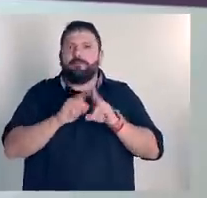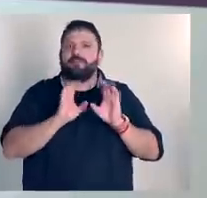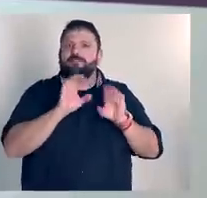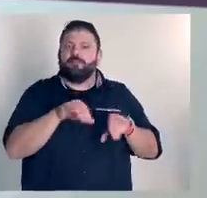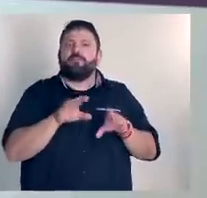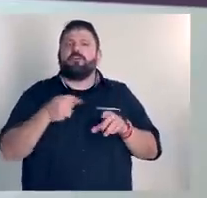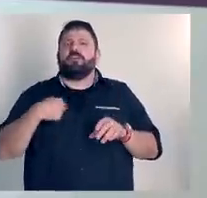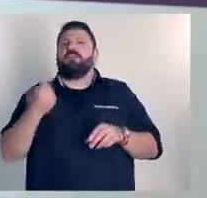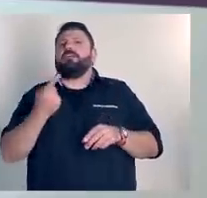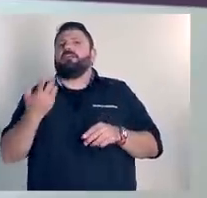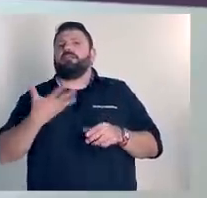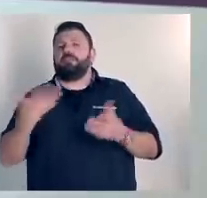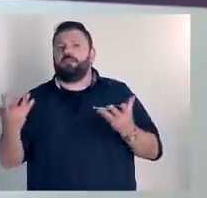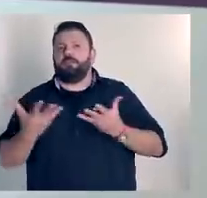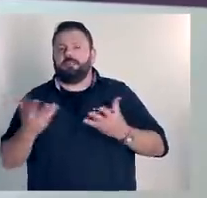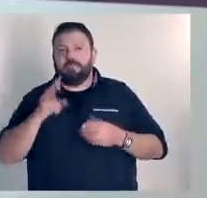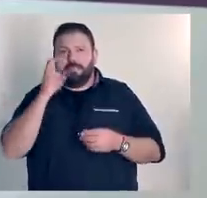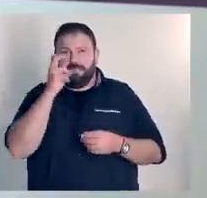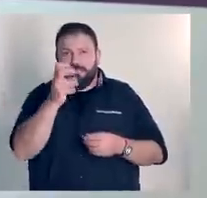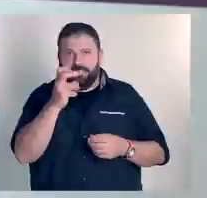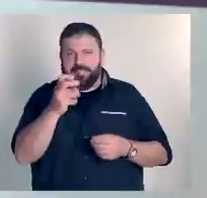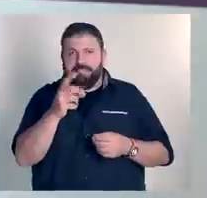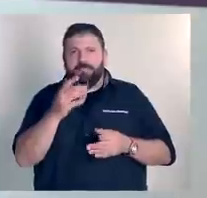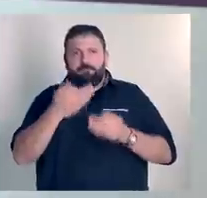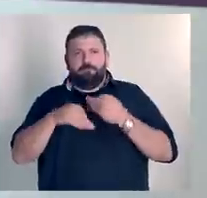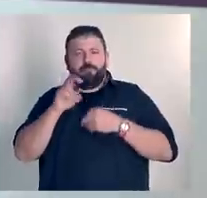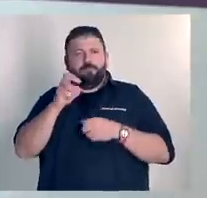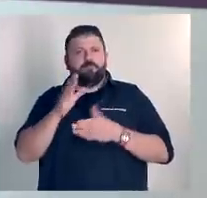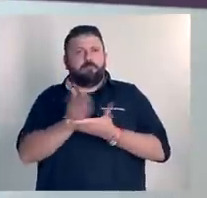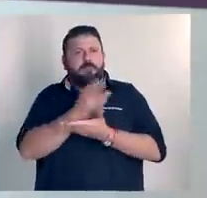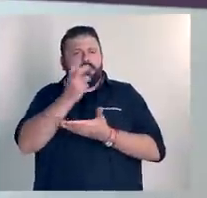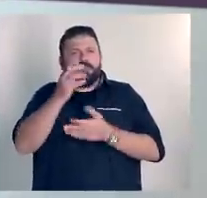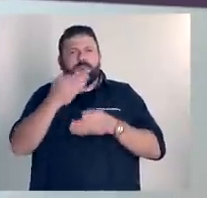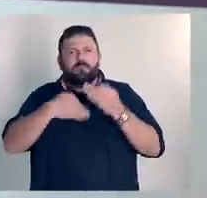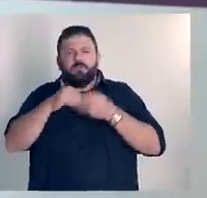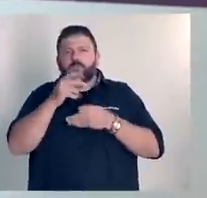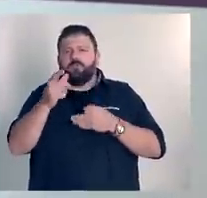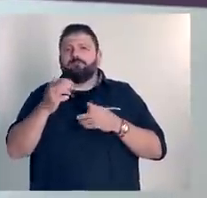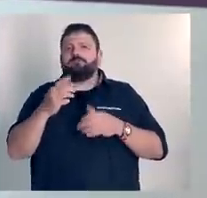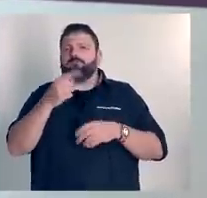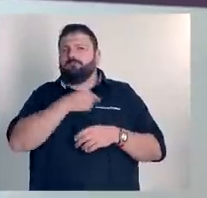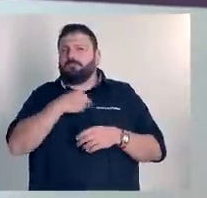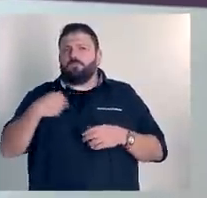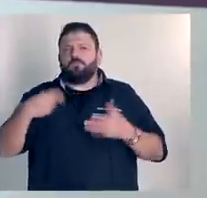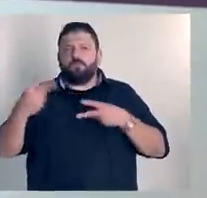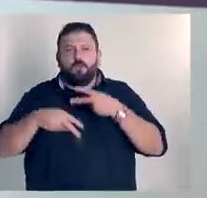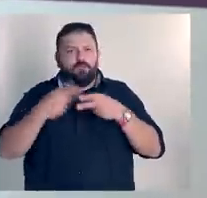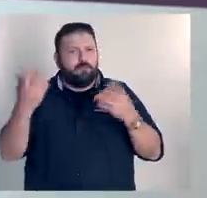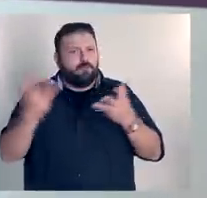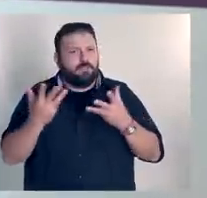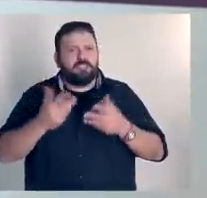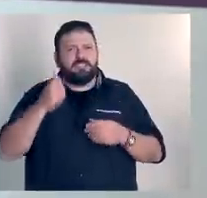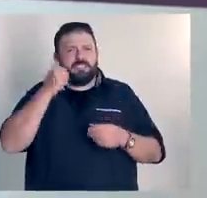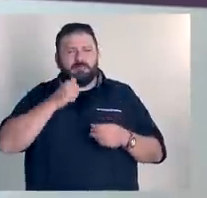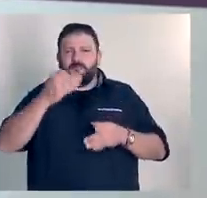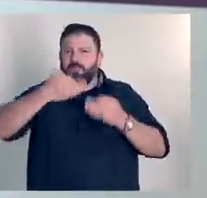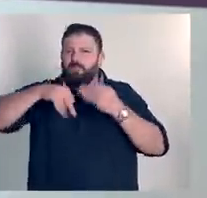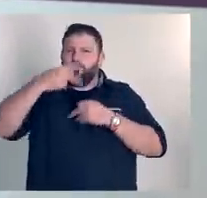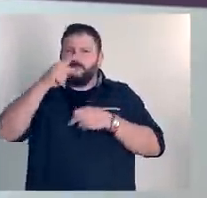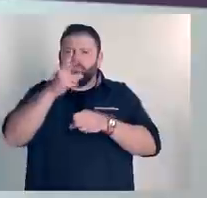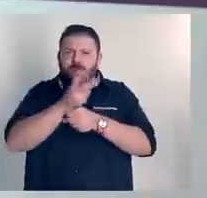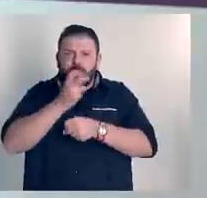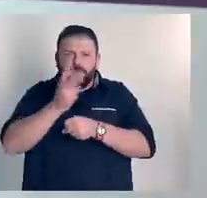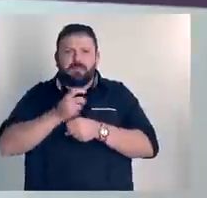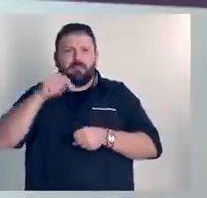hacer? Entonces, la clave está no solamente en ser parte de este maratón, viendo todo lo que vamos a tener, sino que todos tus invitados estén ahí para